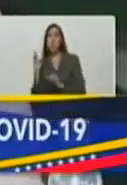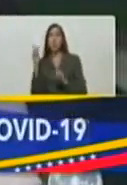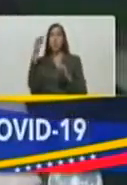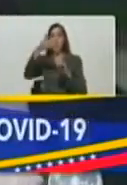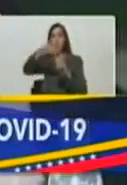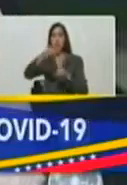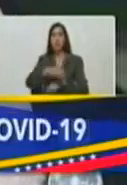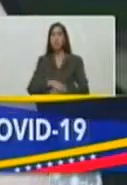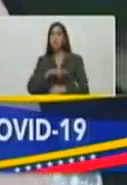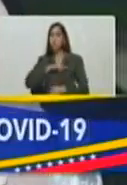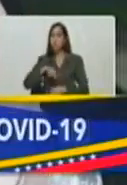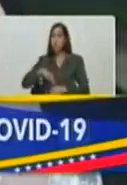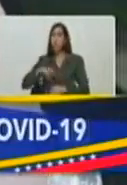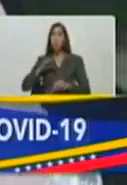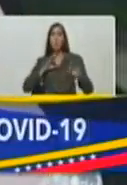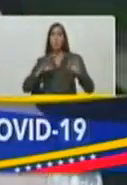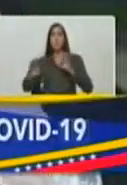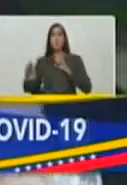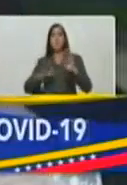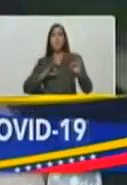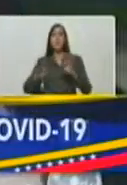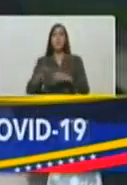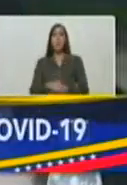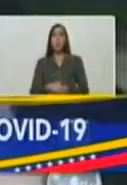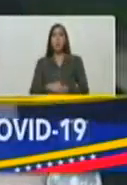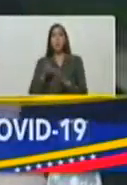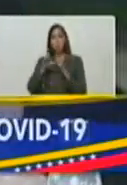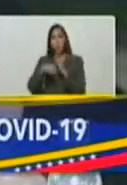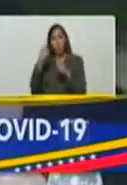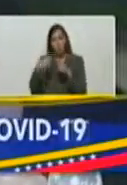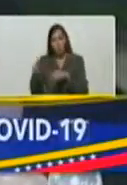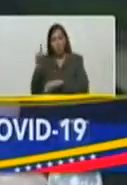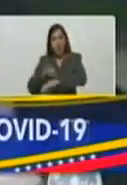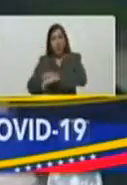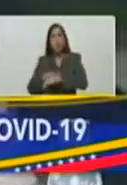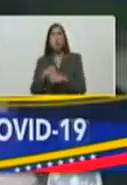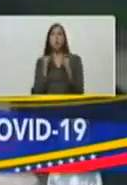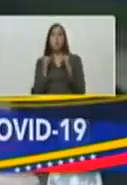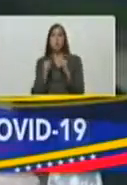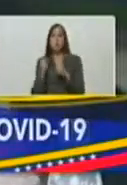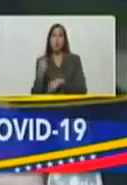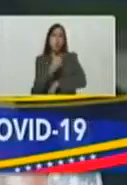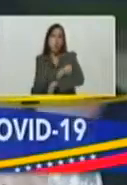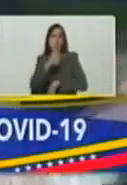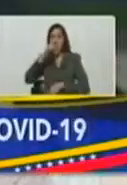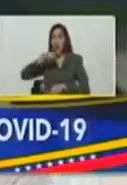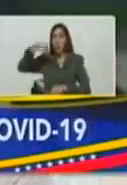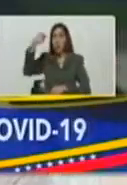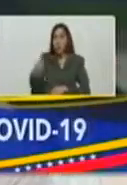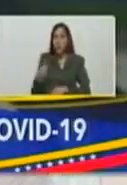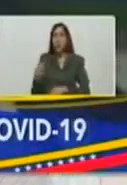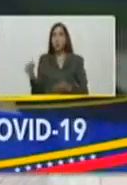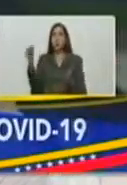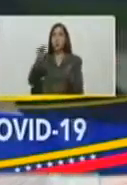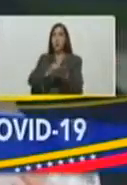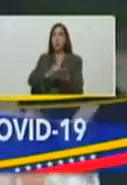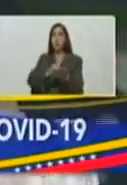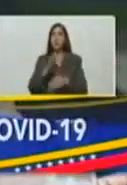nosotros prepararnos ya para lo que sería la siguiente fase de reforzamiento el año que viene. Así que, bueno, tal como usted lo